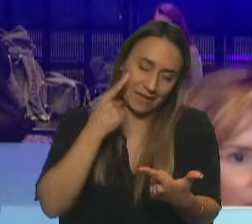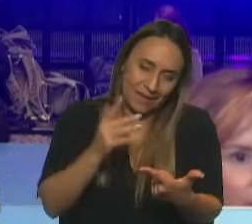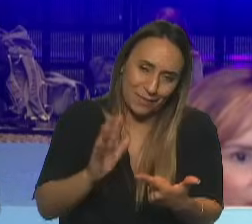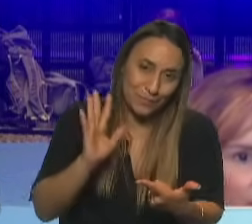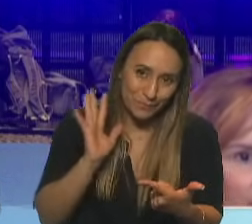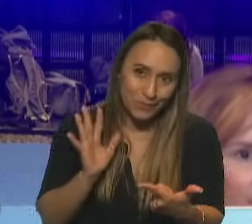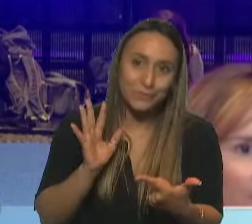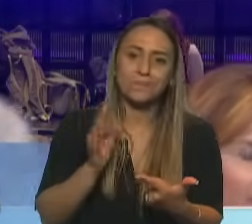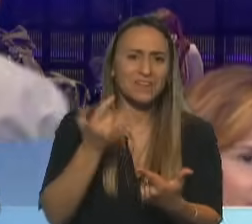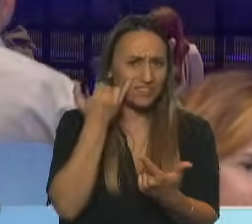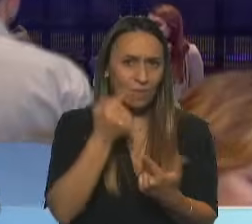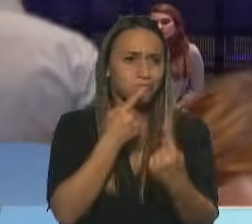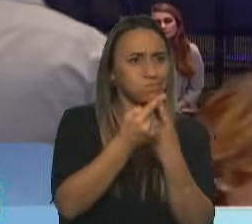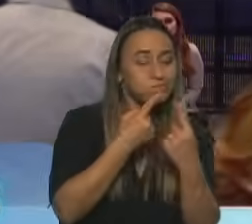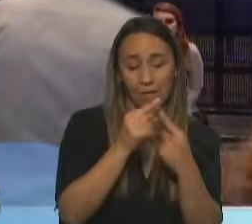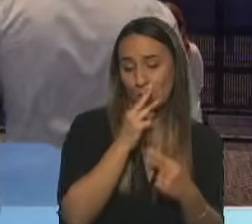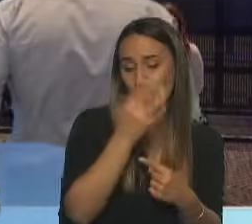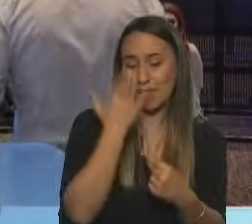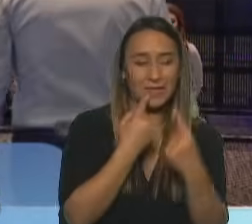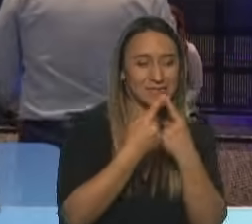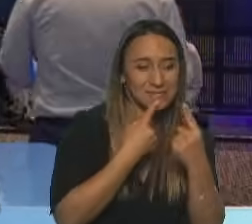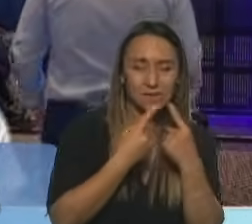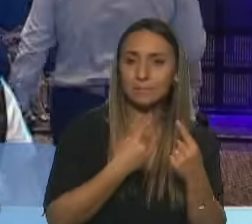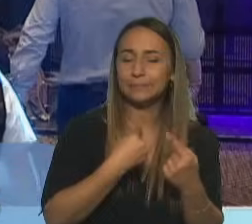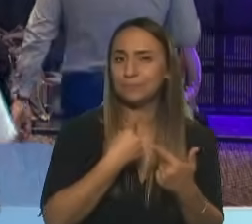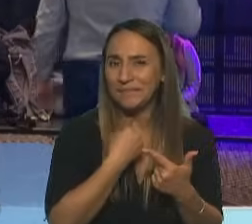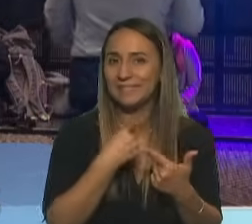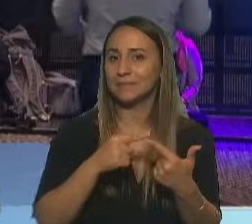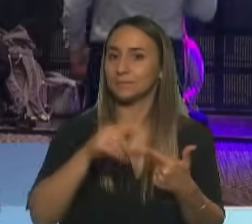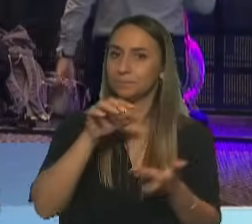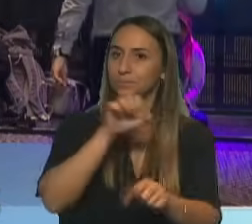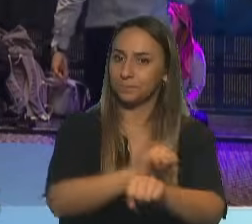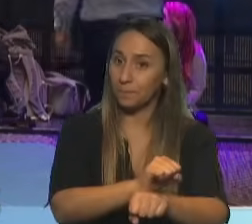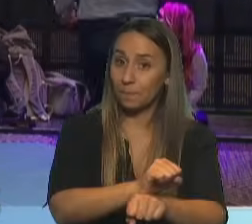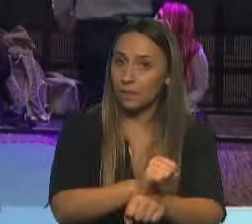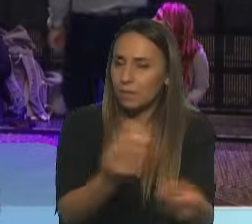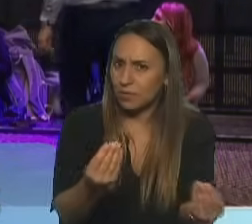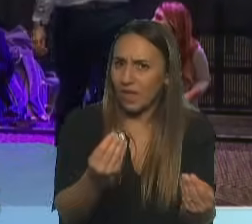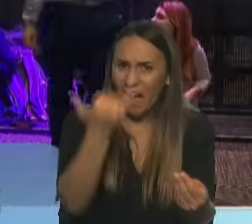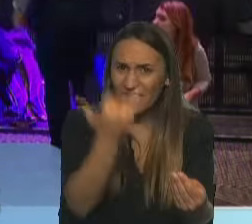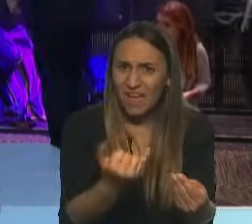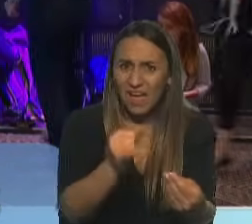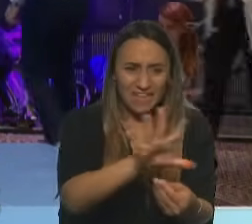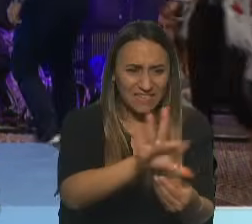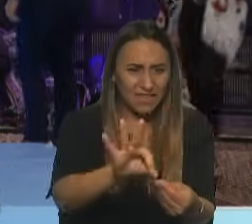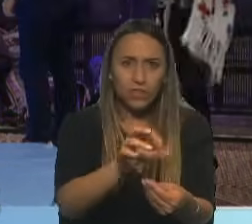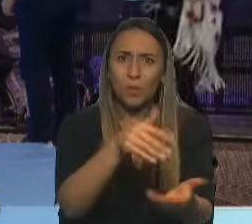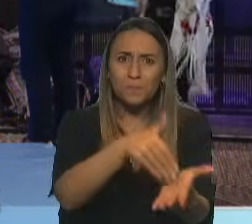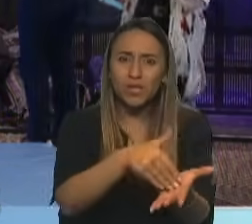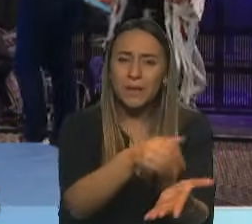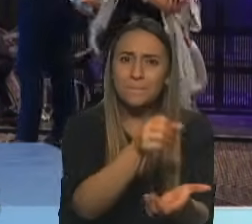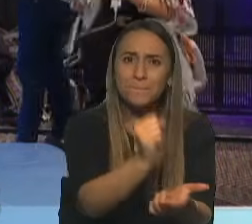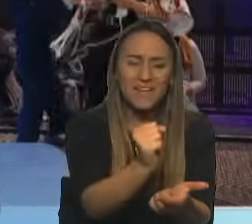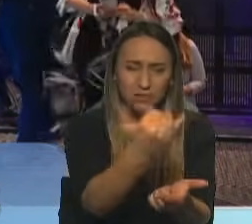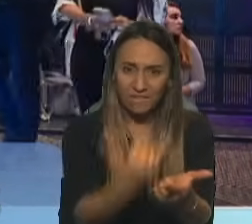ahora, fue indagado el último viernes, pero cae porque, bueno, cae en una cueva en donde había 500 millones de pesos. Sí. En